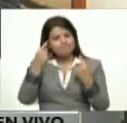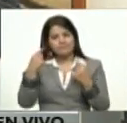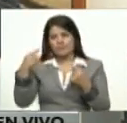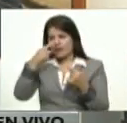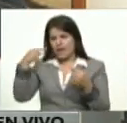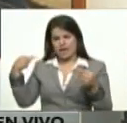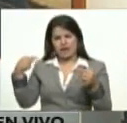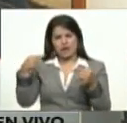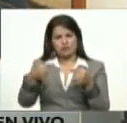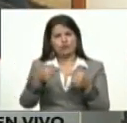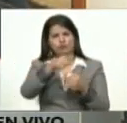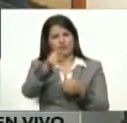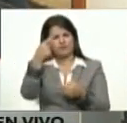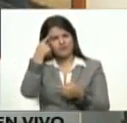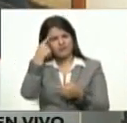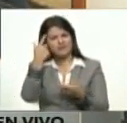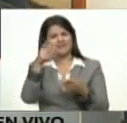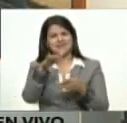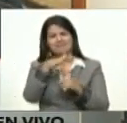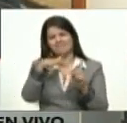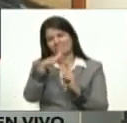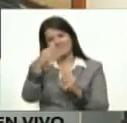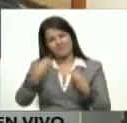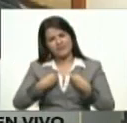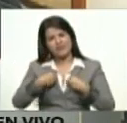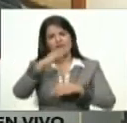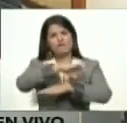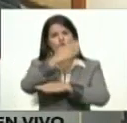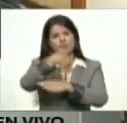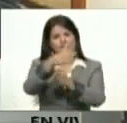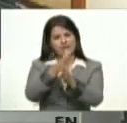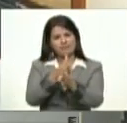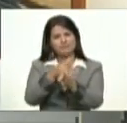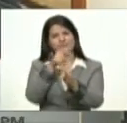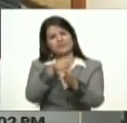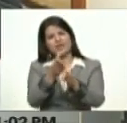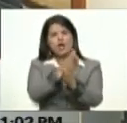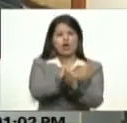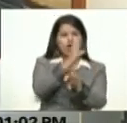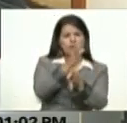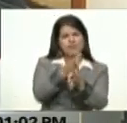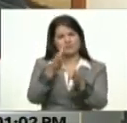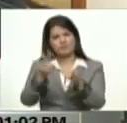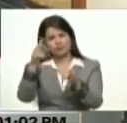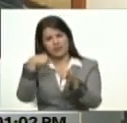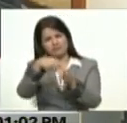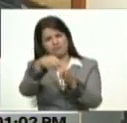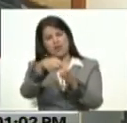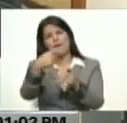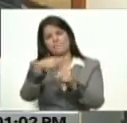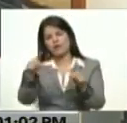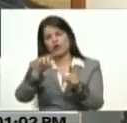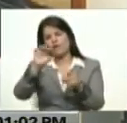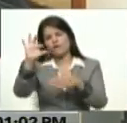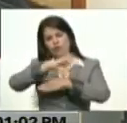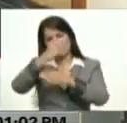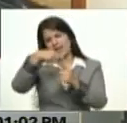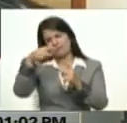año la realidad de la frontera, sobre todo con la hermana República de Colombia. Cómo desde